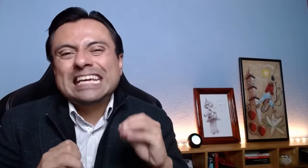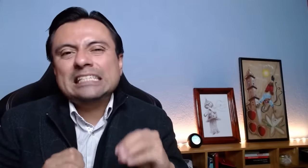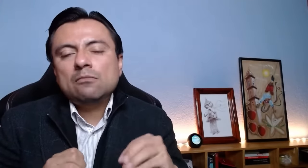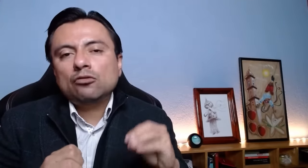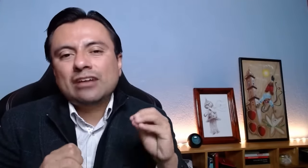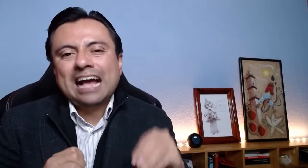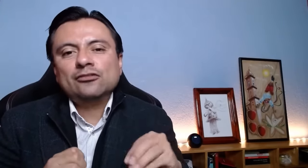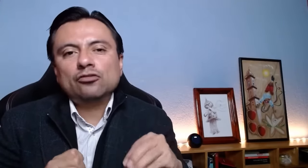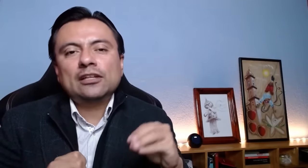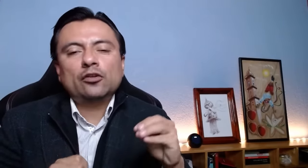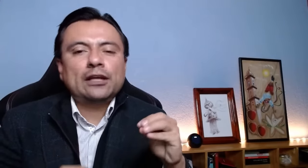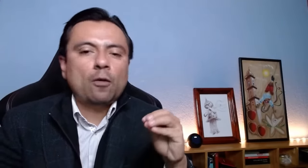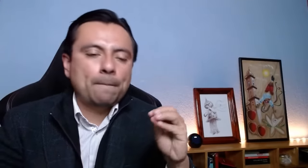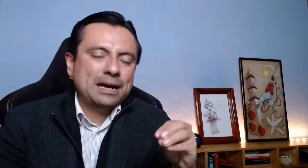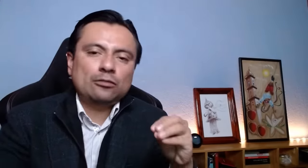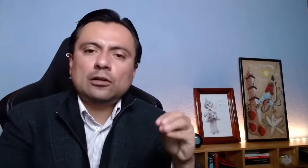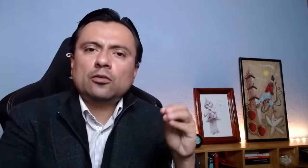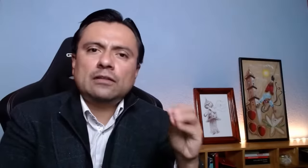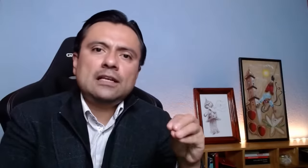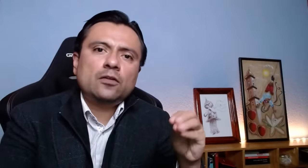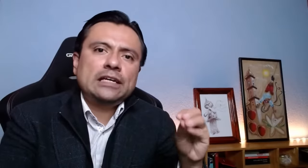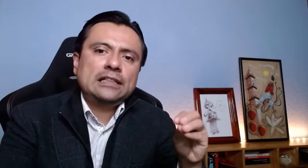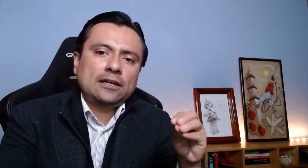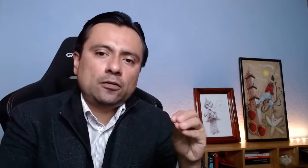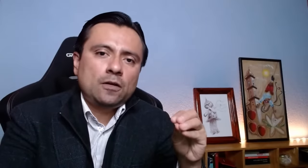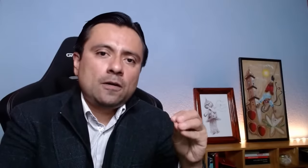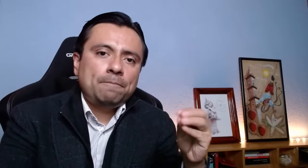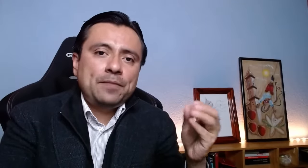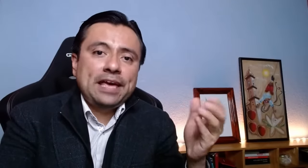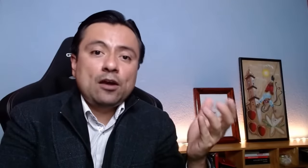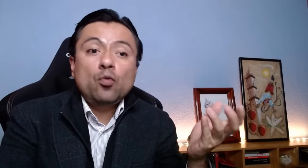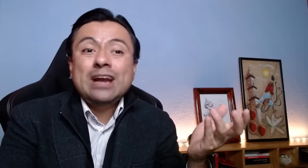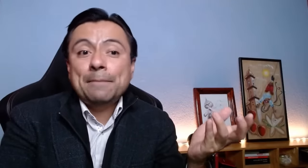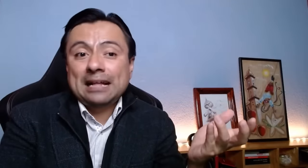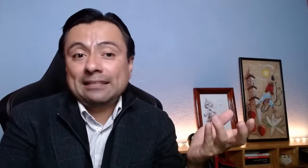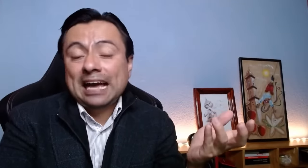los poquísimos casos en donde comparto el contenido íntegro